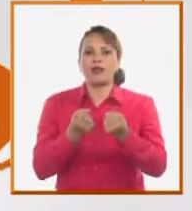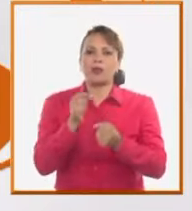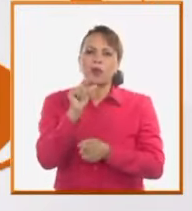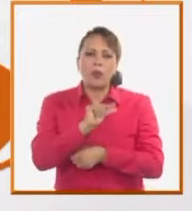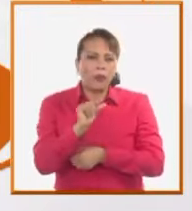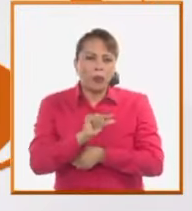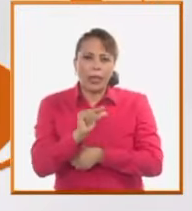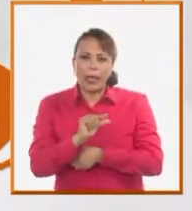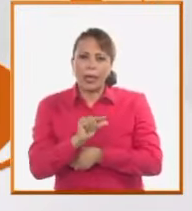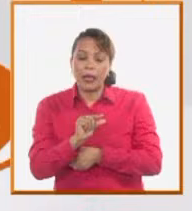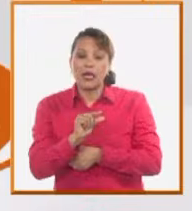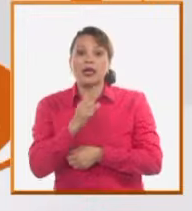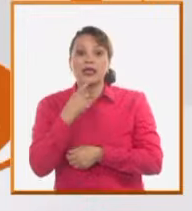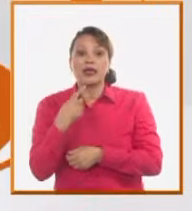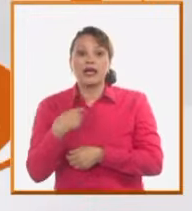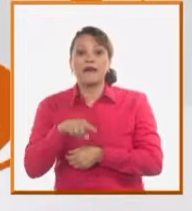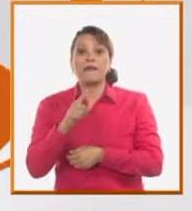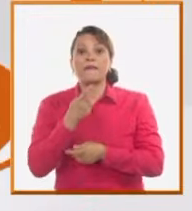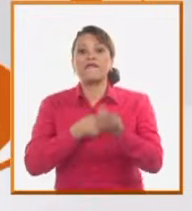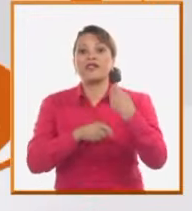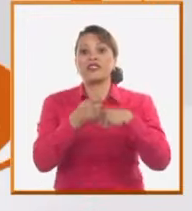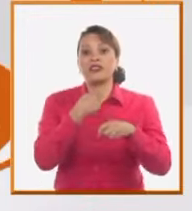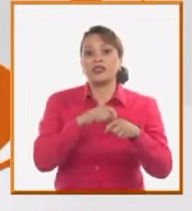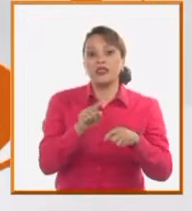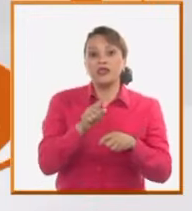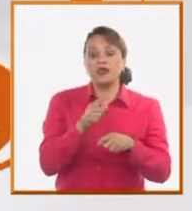carro que han sacado de la renta,